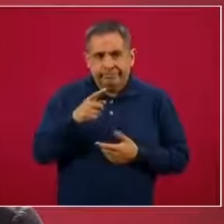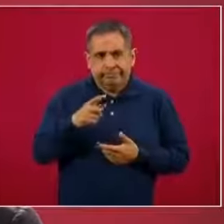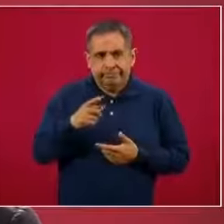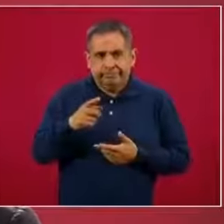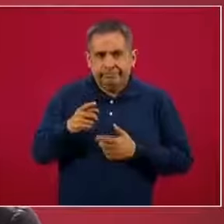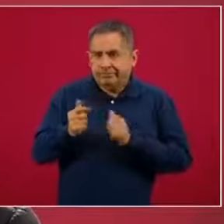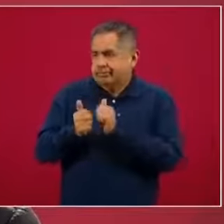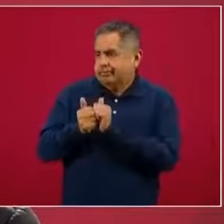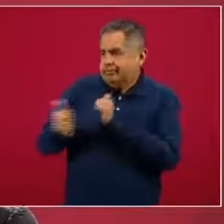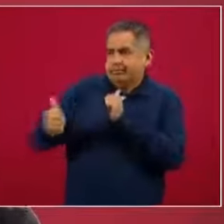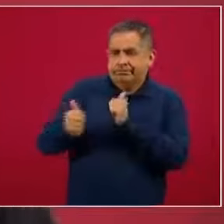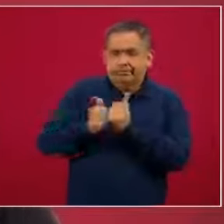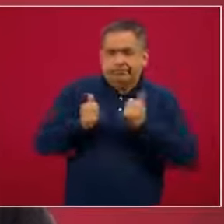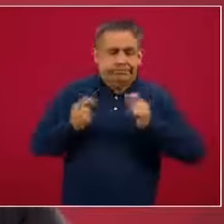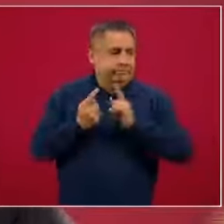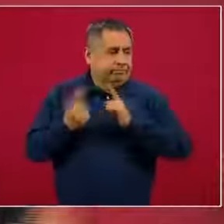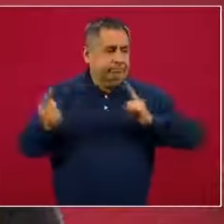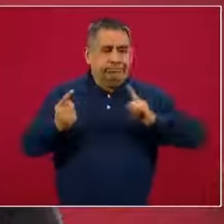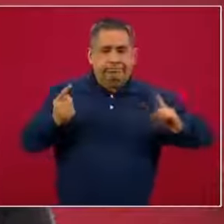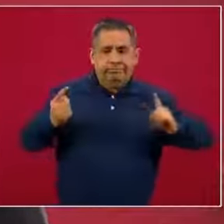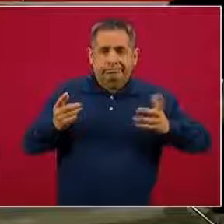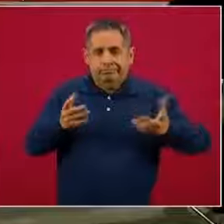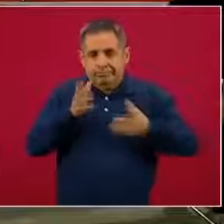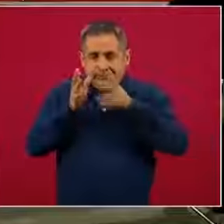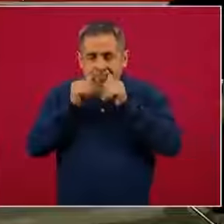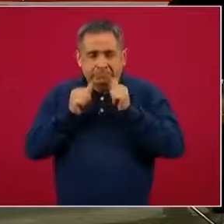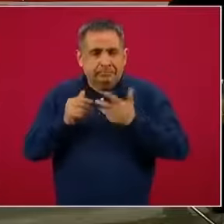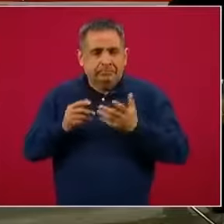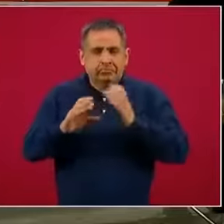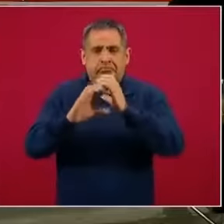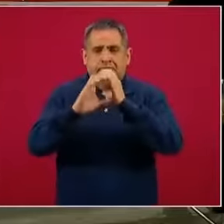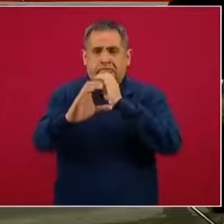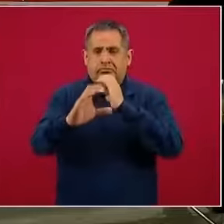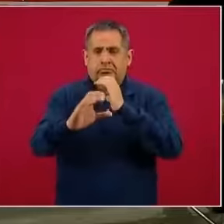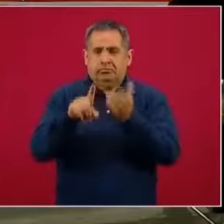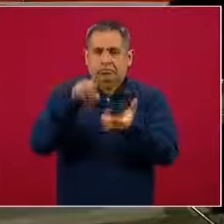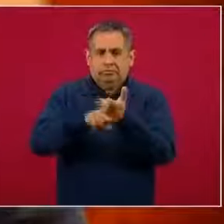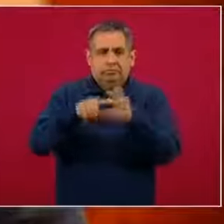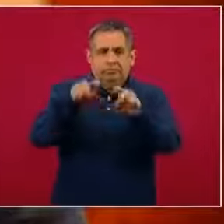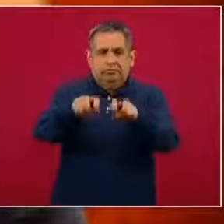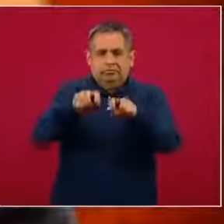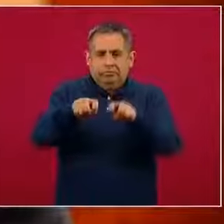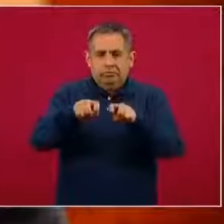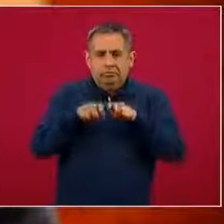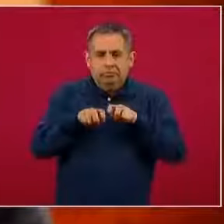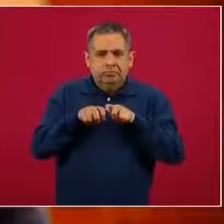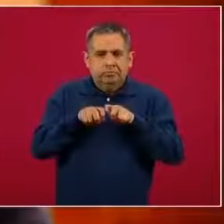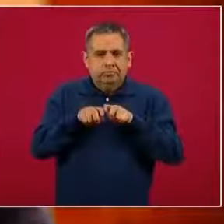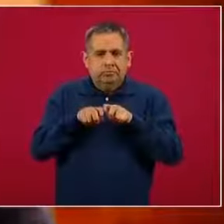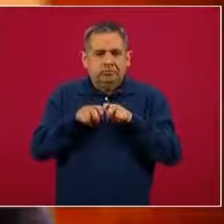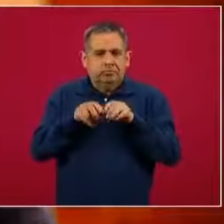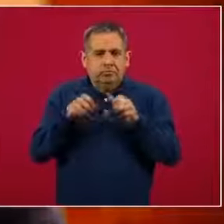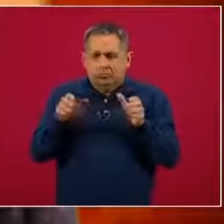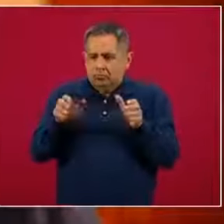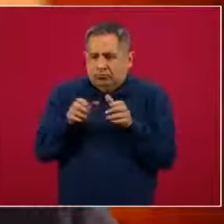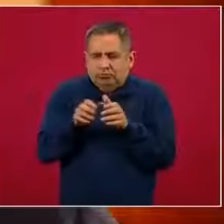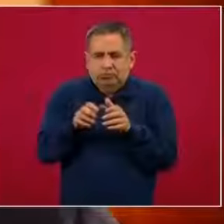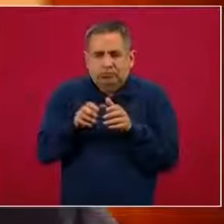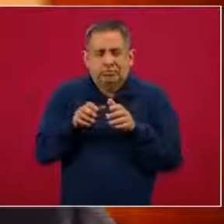de sana distancia. ¿Por qué razón? Porque el propio fuselaje de la aeronave, la cabina, es muy pequeño,